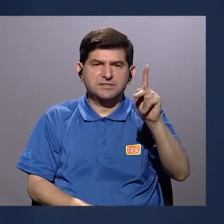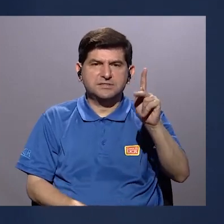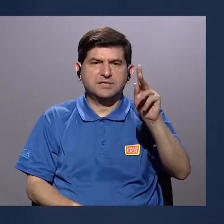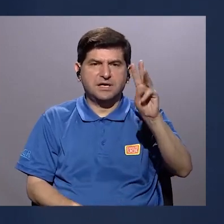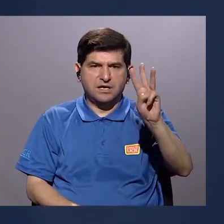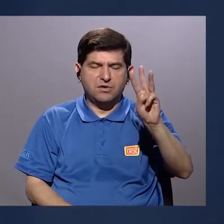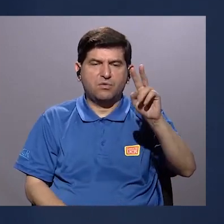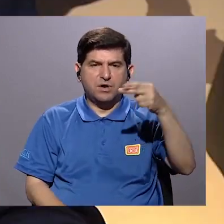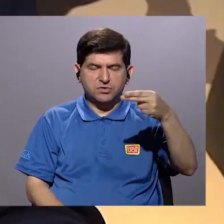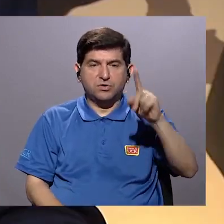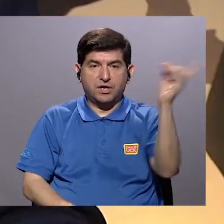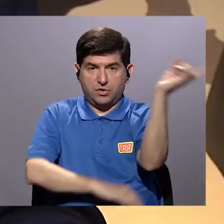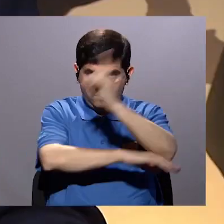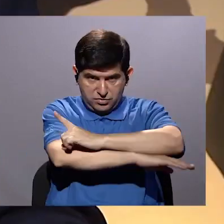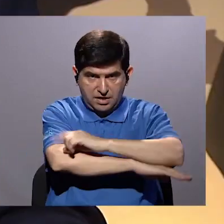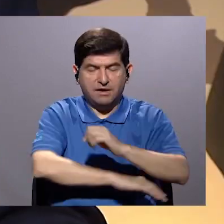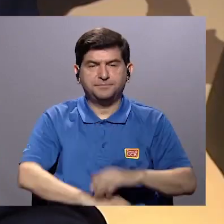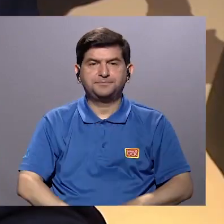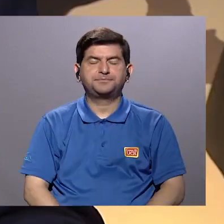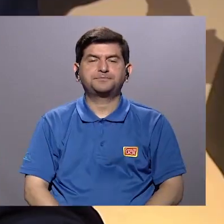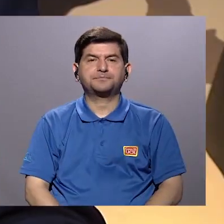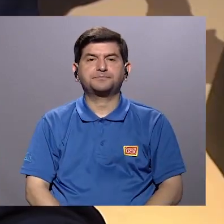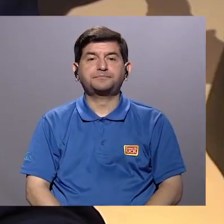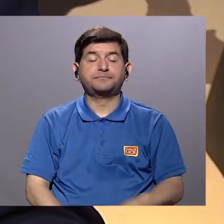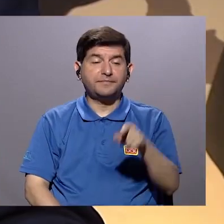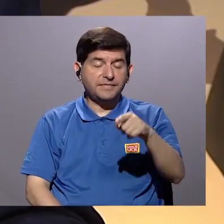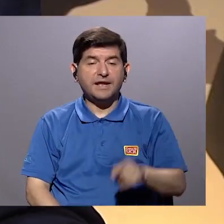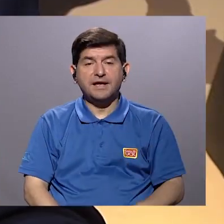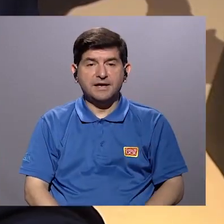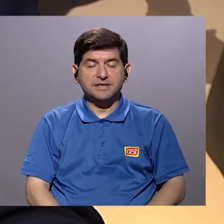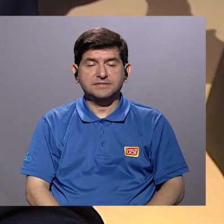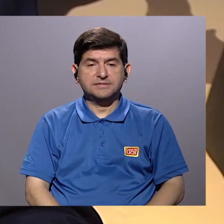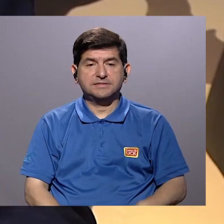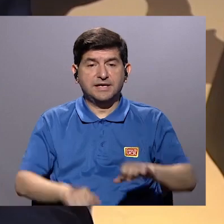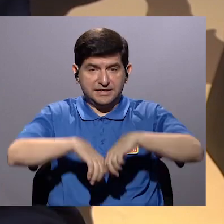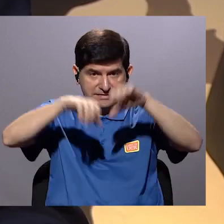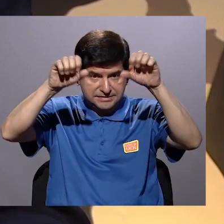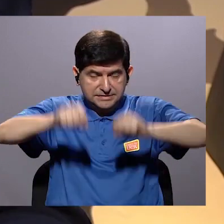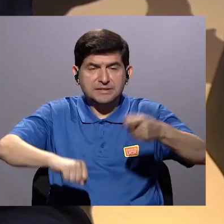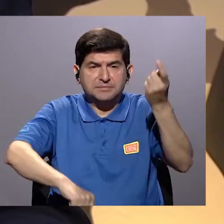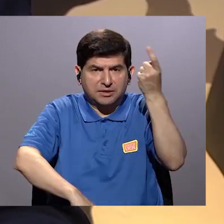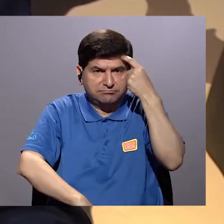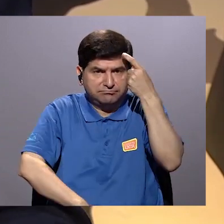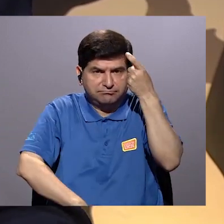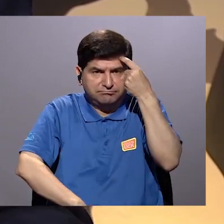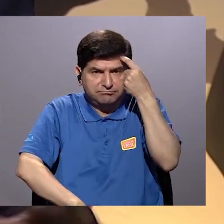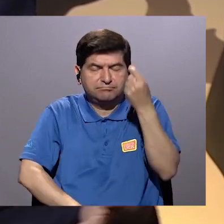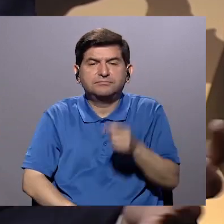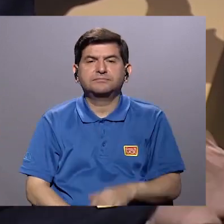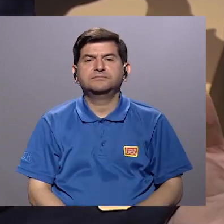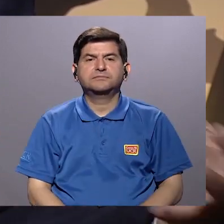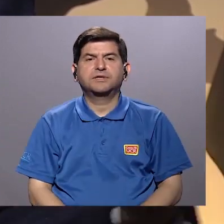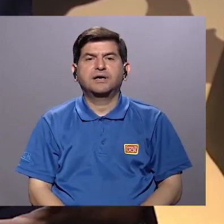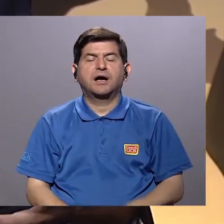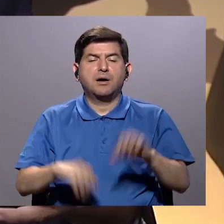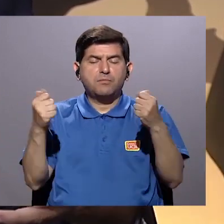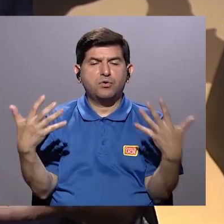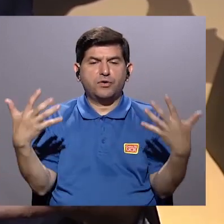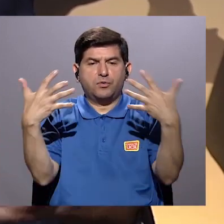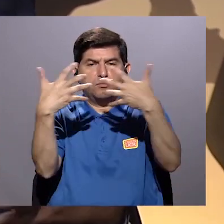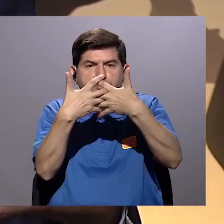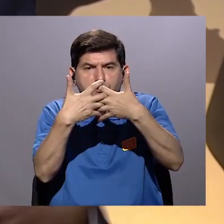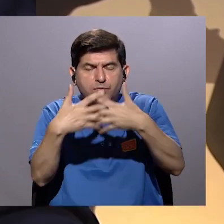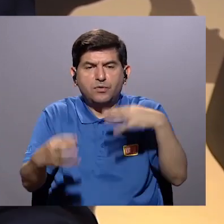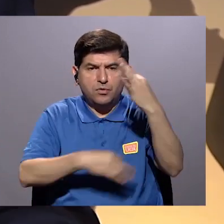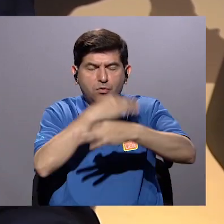por día, digamos. Claro. ¿Verdad? Entonces, las baterías en estos sistemas están pensadas para acoplarse con